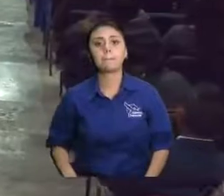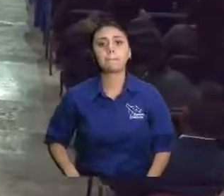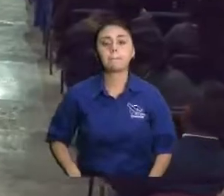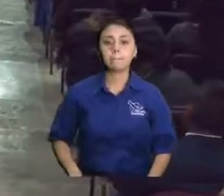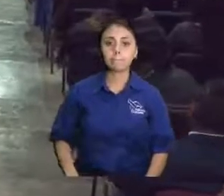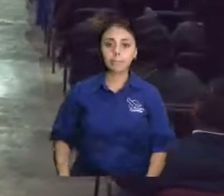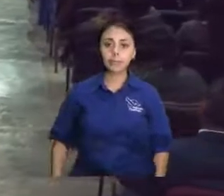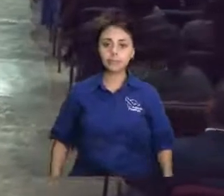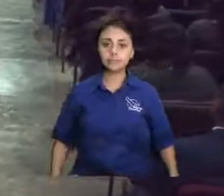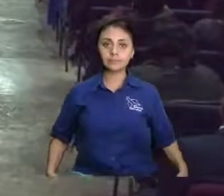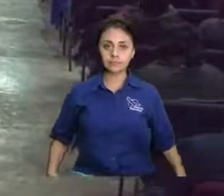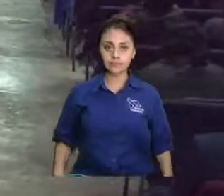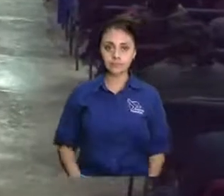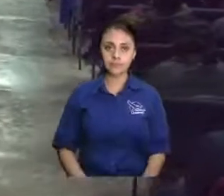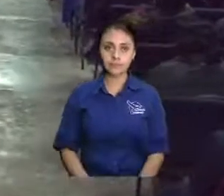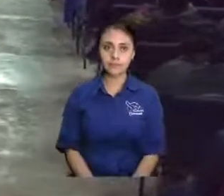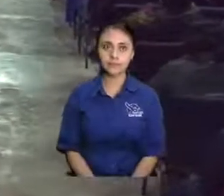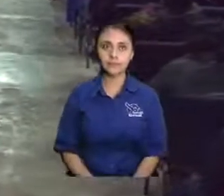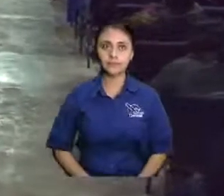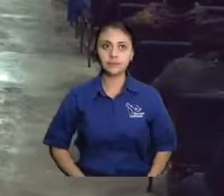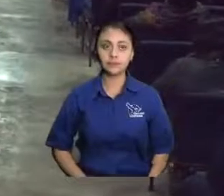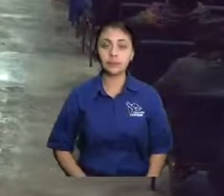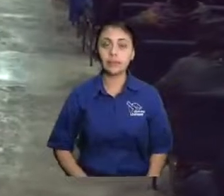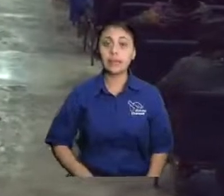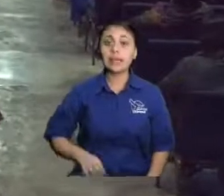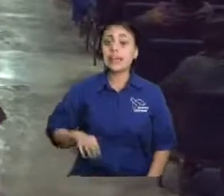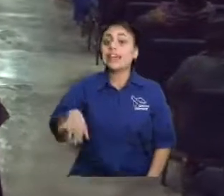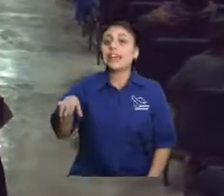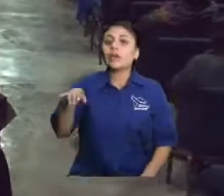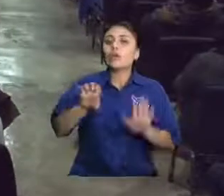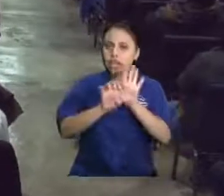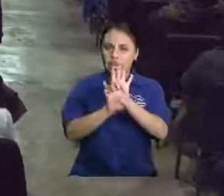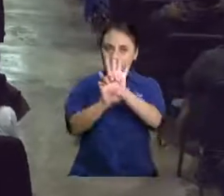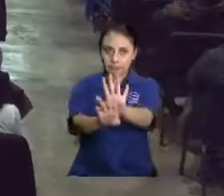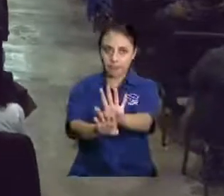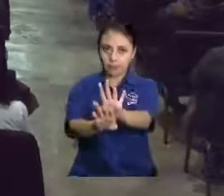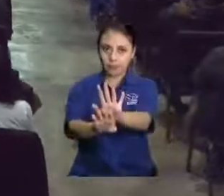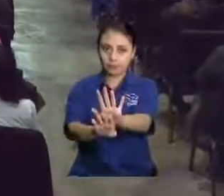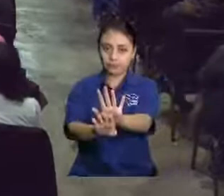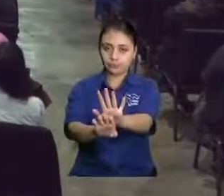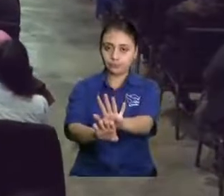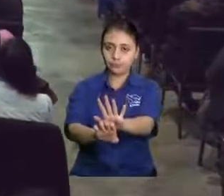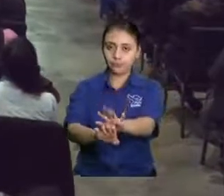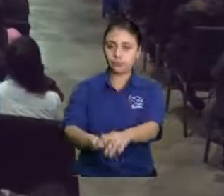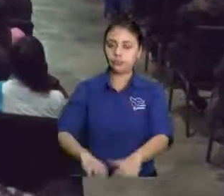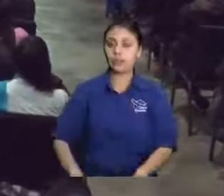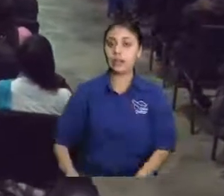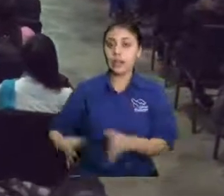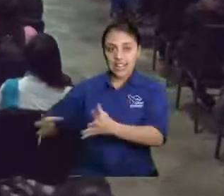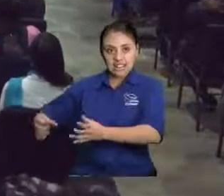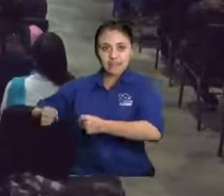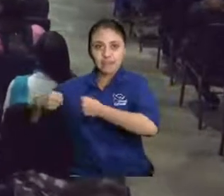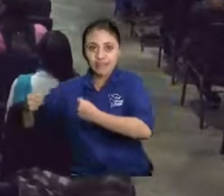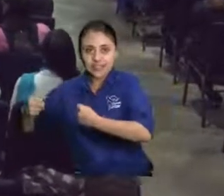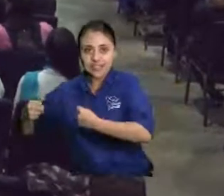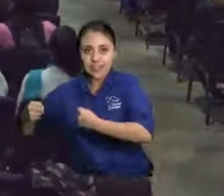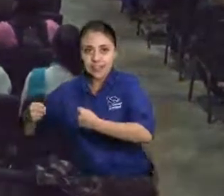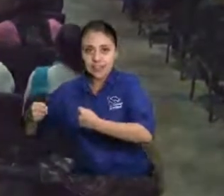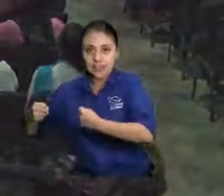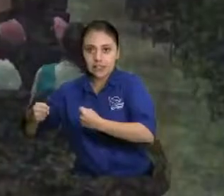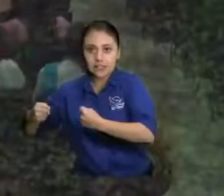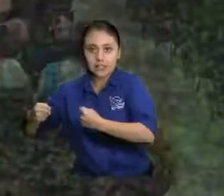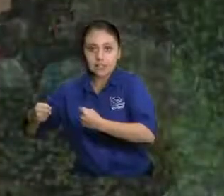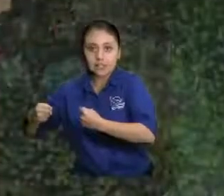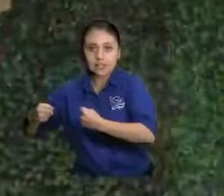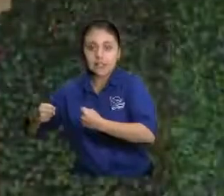centrípeta, ¿verdad? Que una atrae y la otra expulsa, dependiendo la actitud